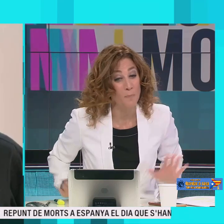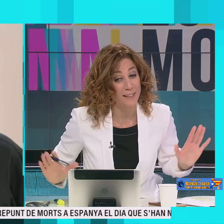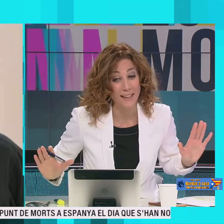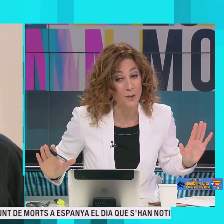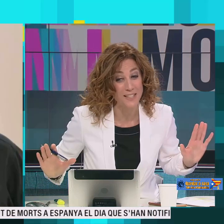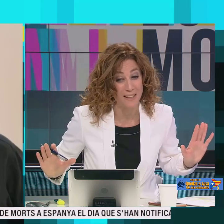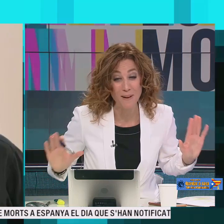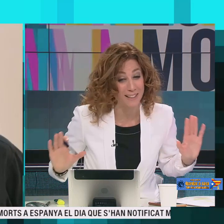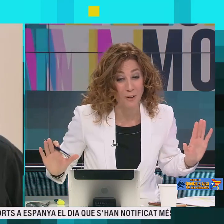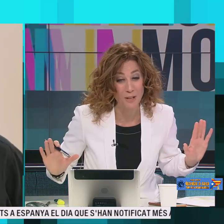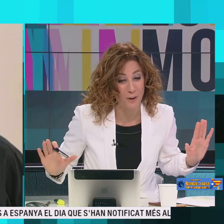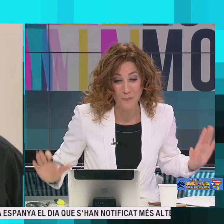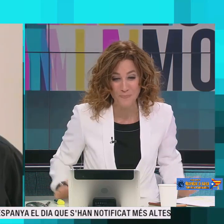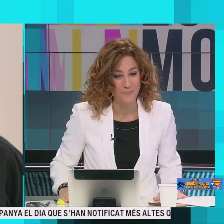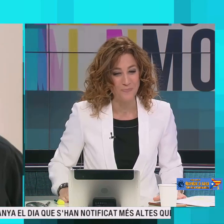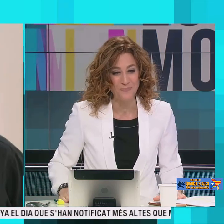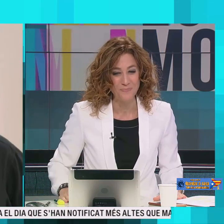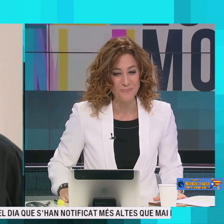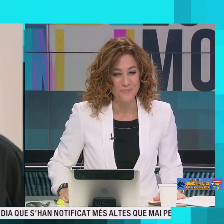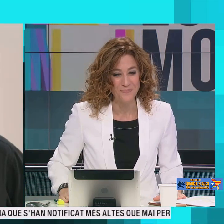a poder competir, Con este tema, ya te lo digo.